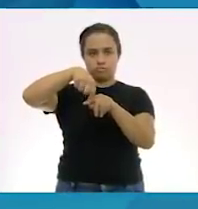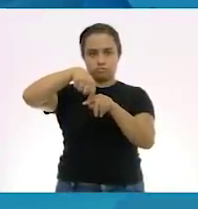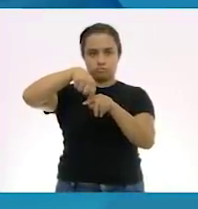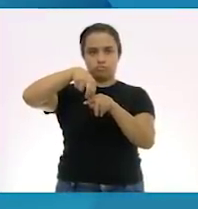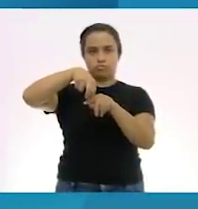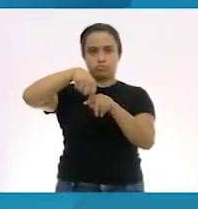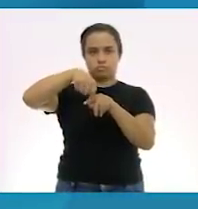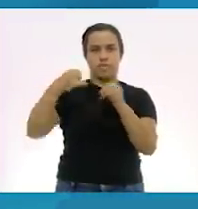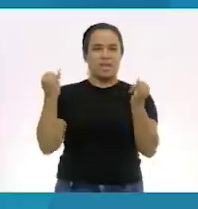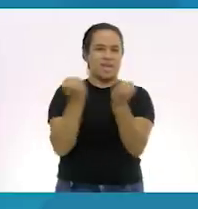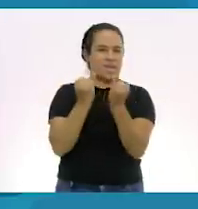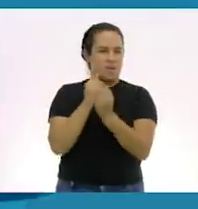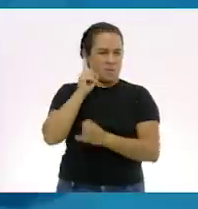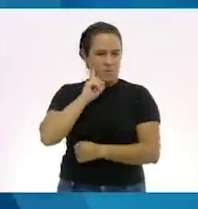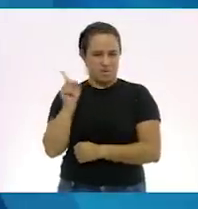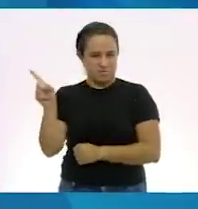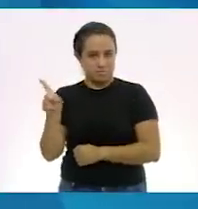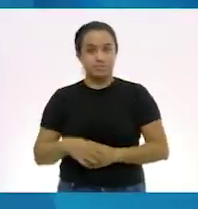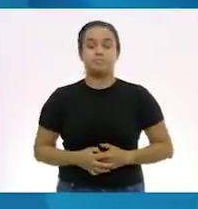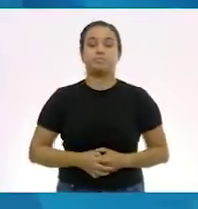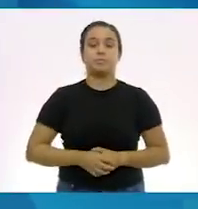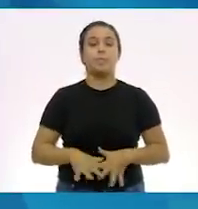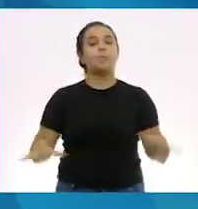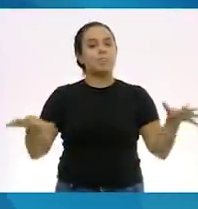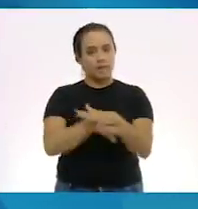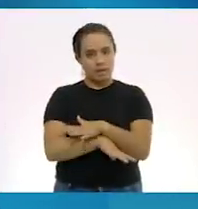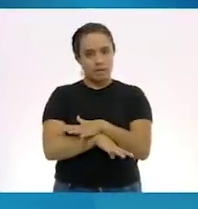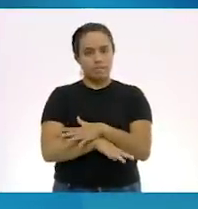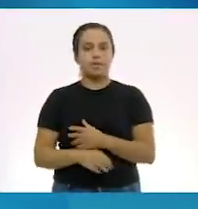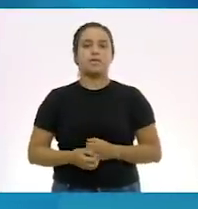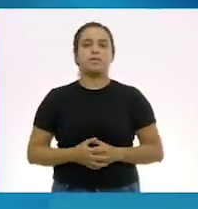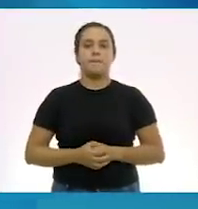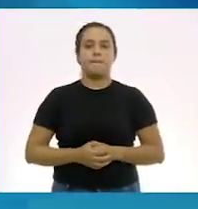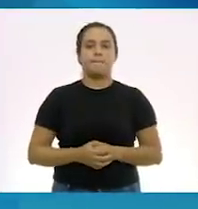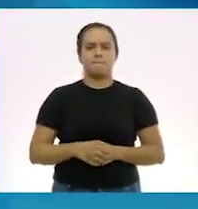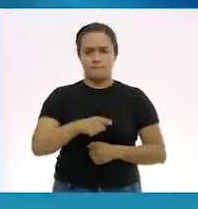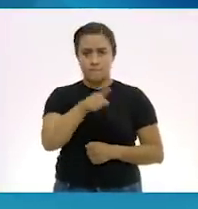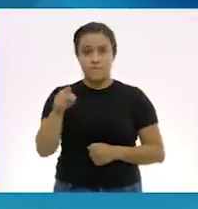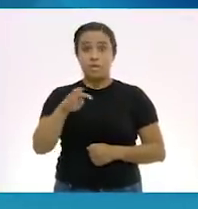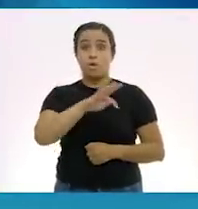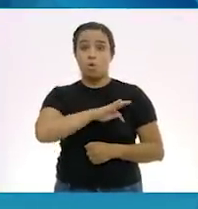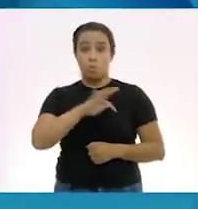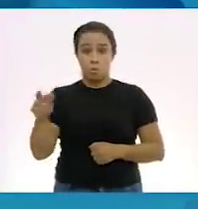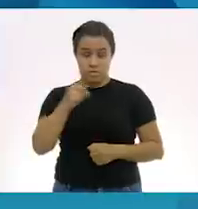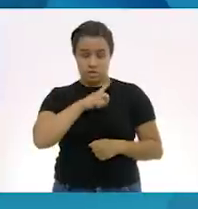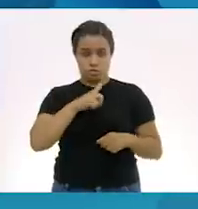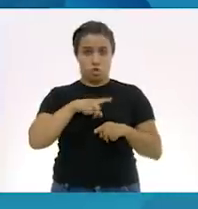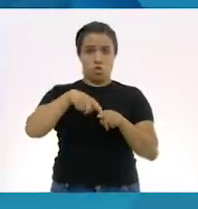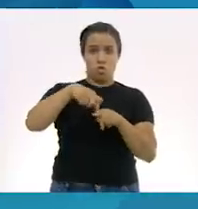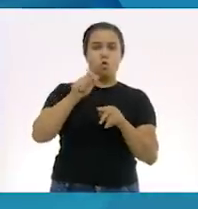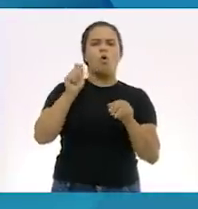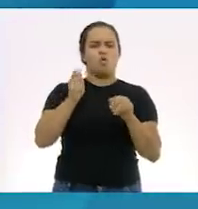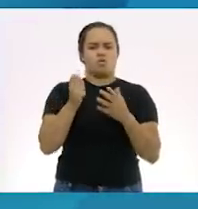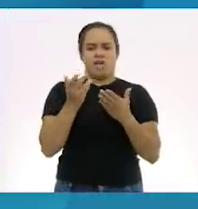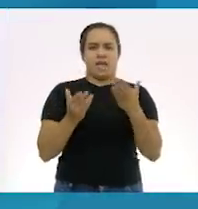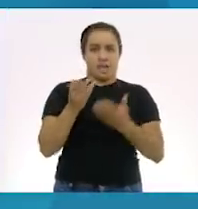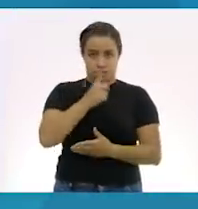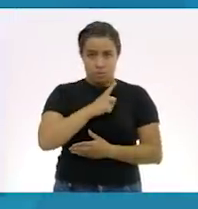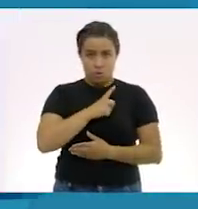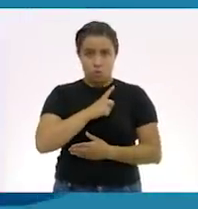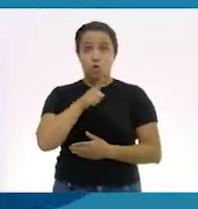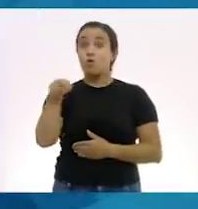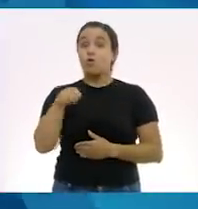grandes. Eso, muy bien. ¿Es lo más grande que pueden o pueden un poquito más? Perfecto. Ahora